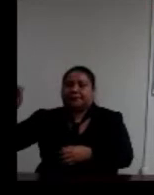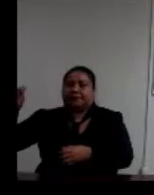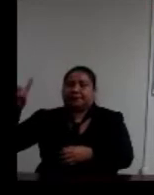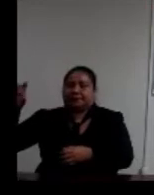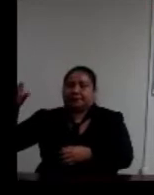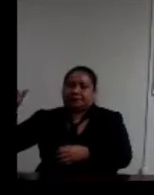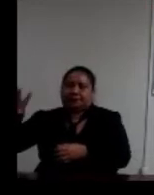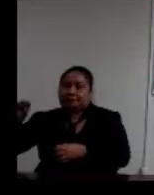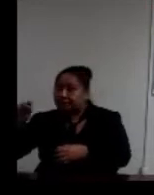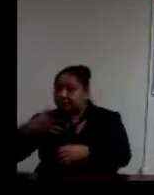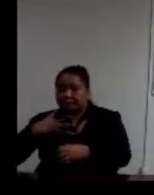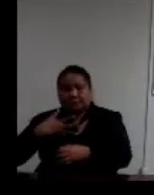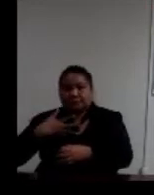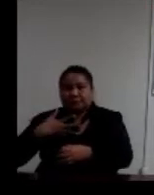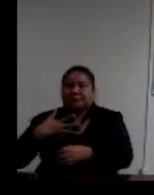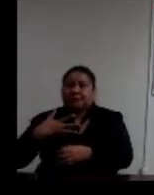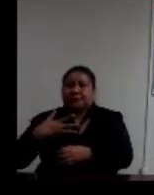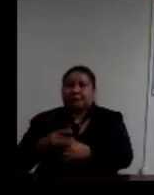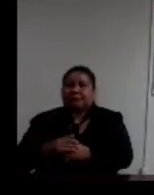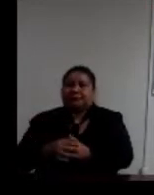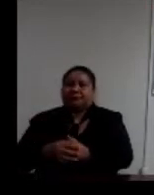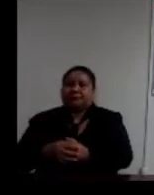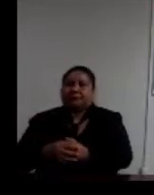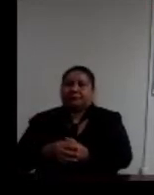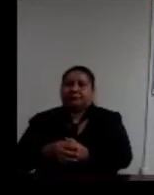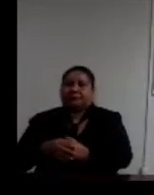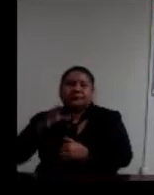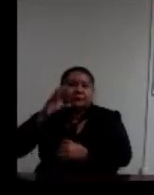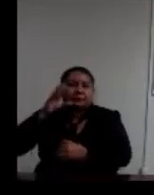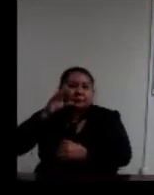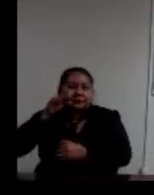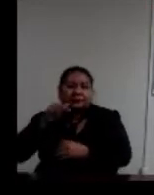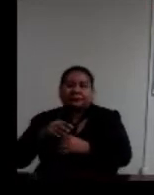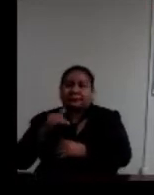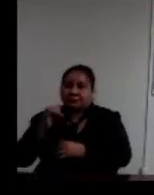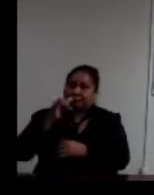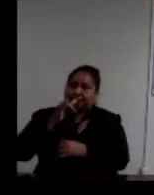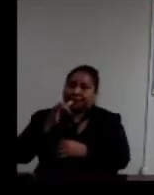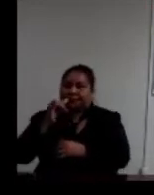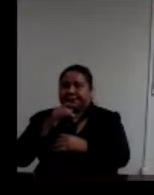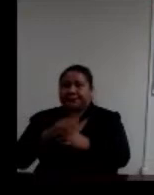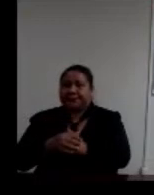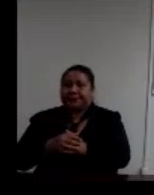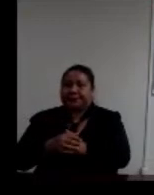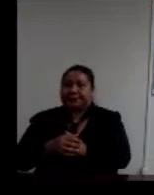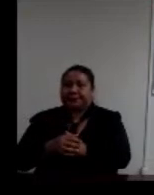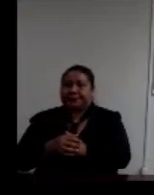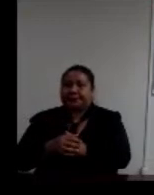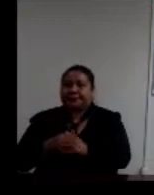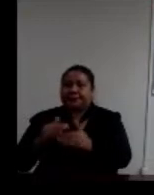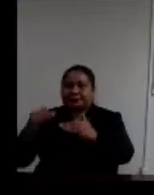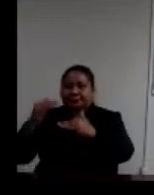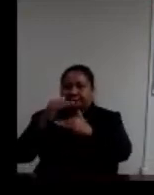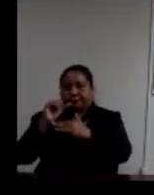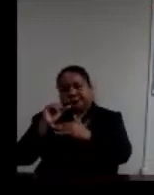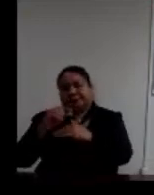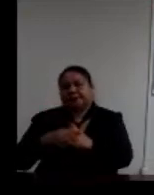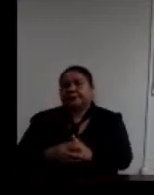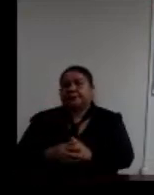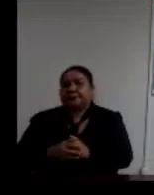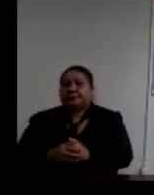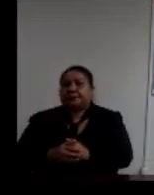tratado, conducir embriagado, pues, bajo la embriaguez, perdón, entonces serían mucho más altos en los que no reciben